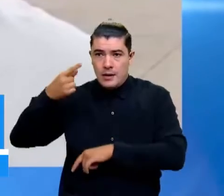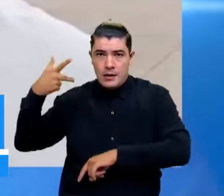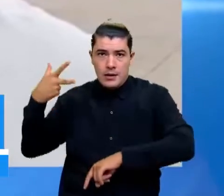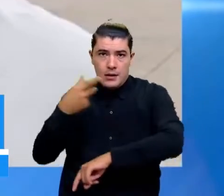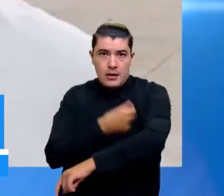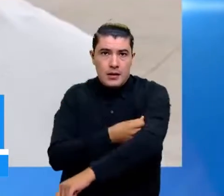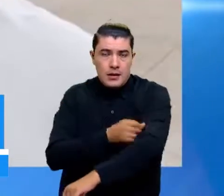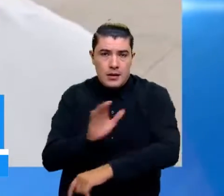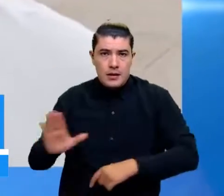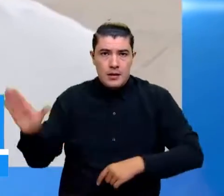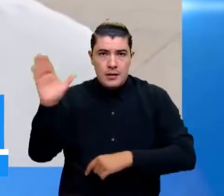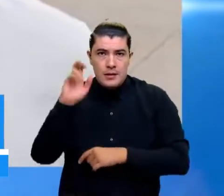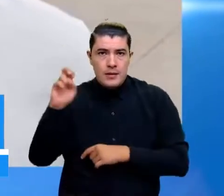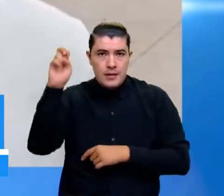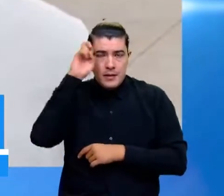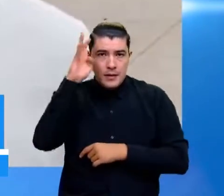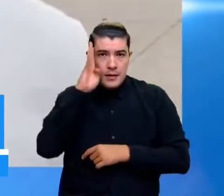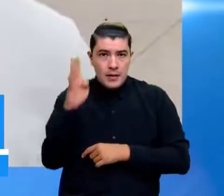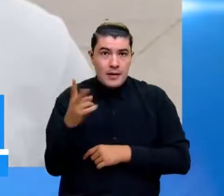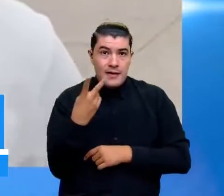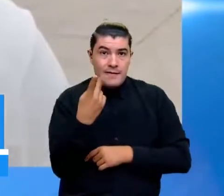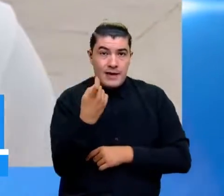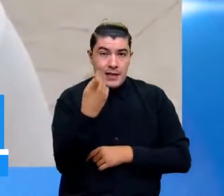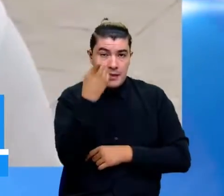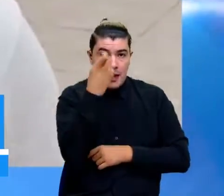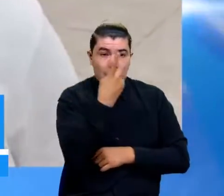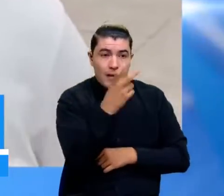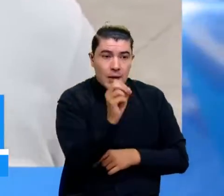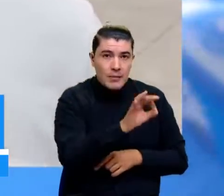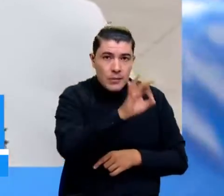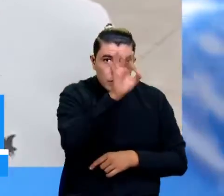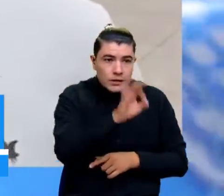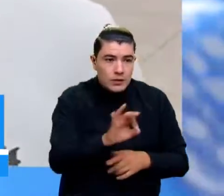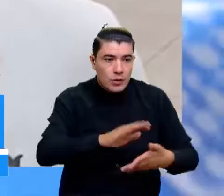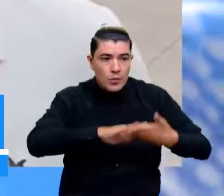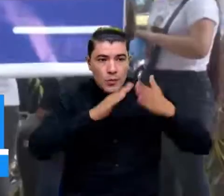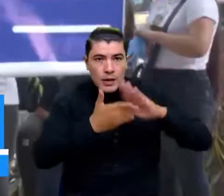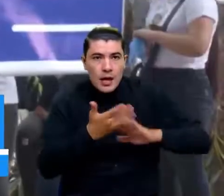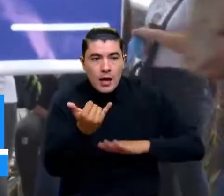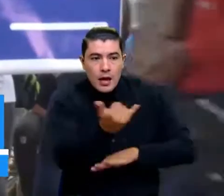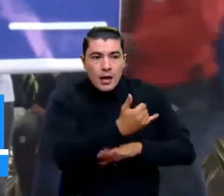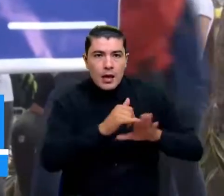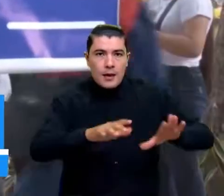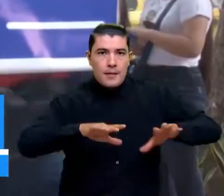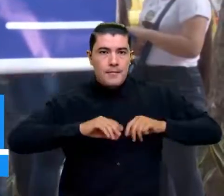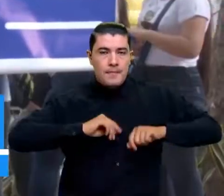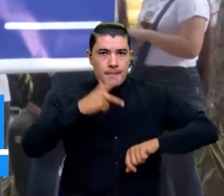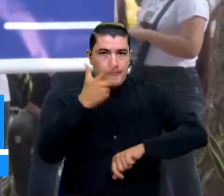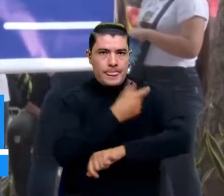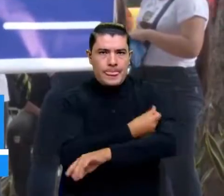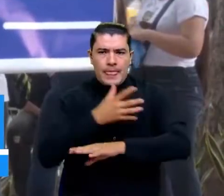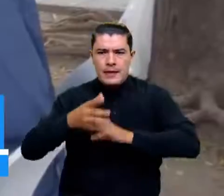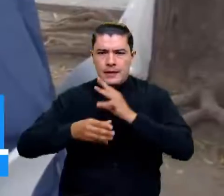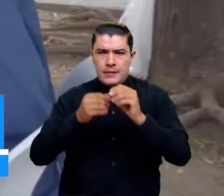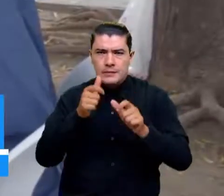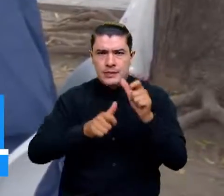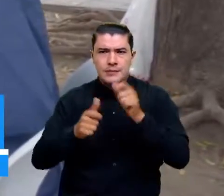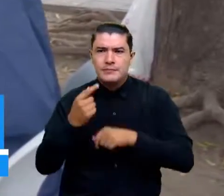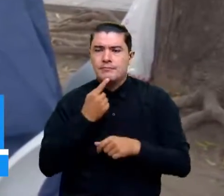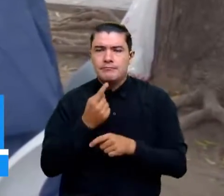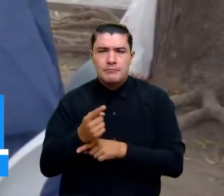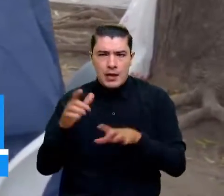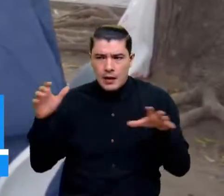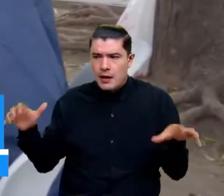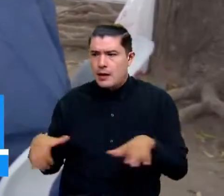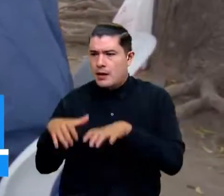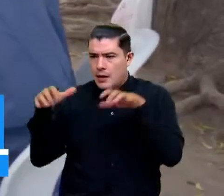de Santander, que aún nos hace falta un 20% de la población para inmunizar. El funcionario agregó que se vienen ejecutando